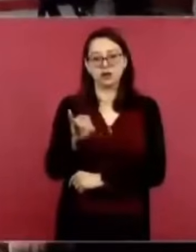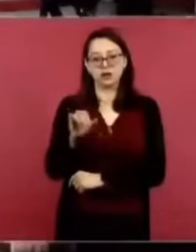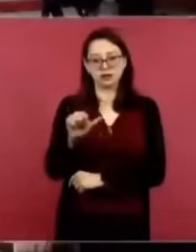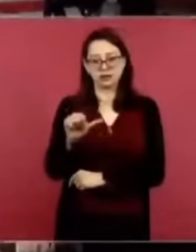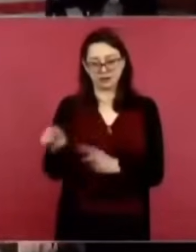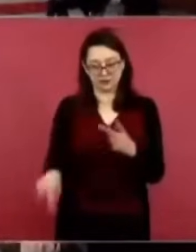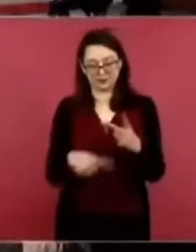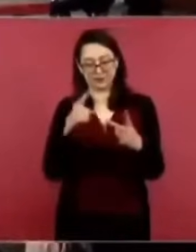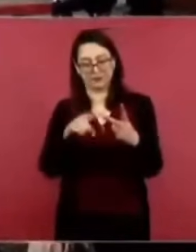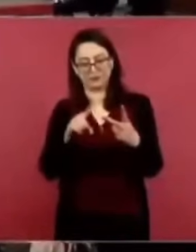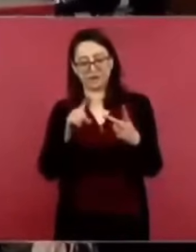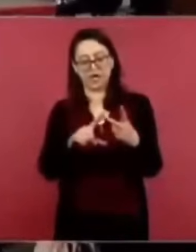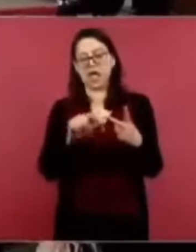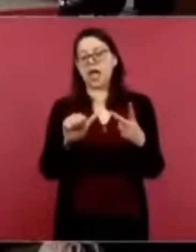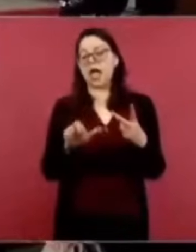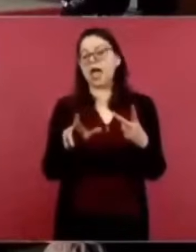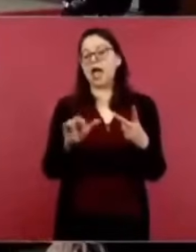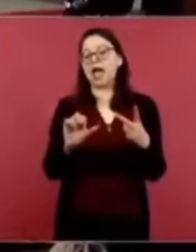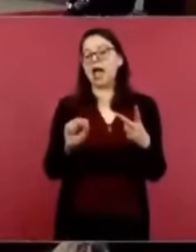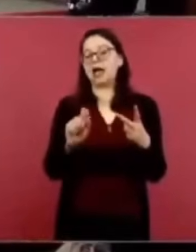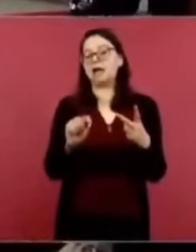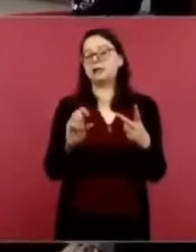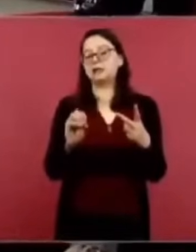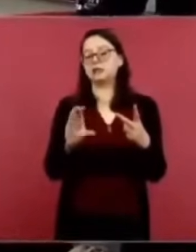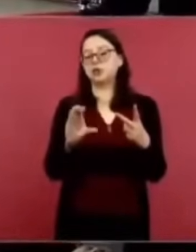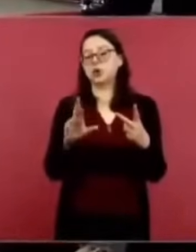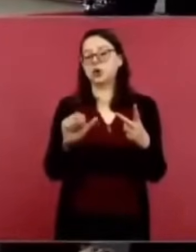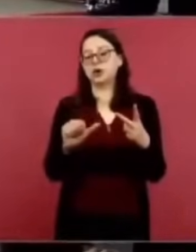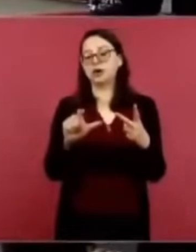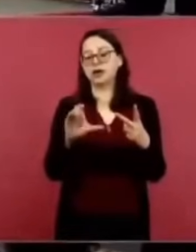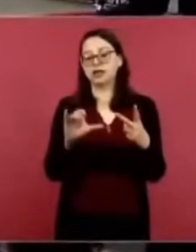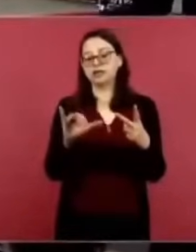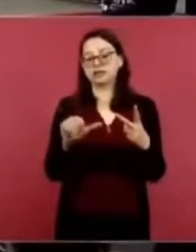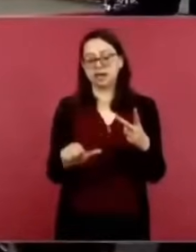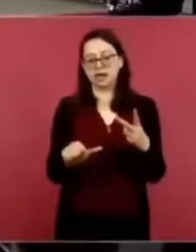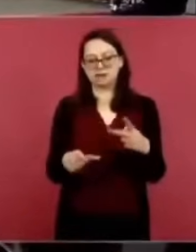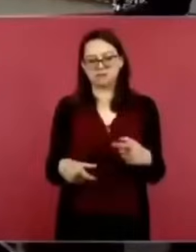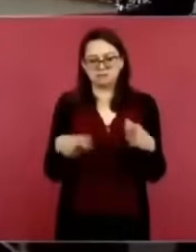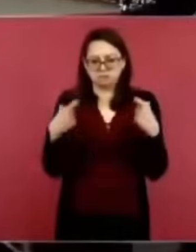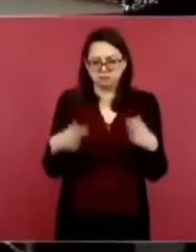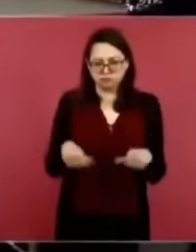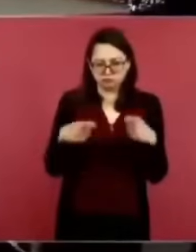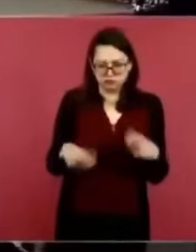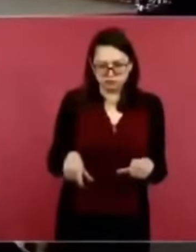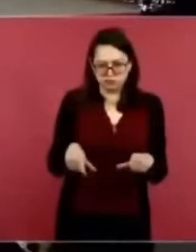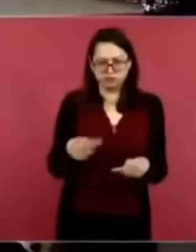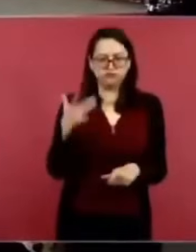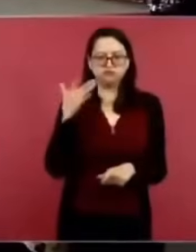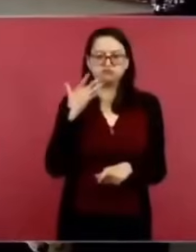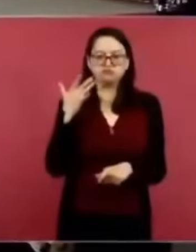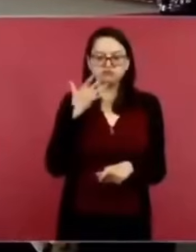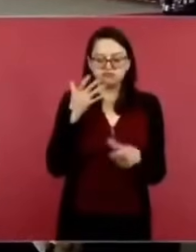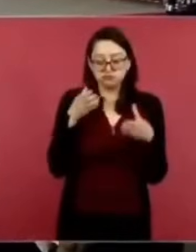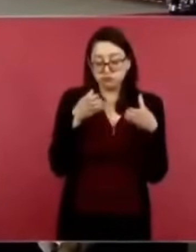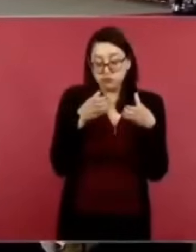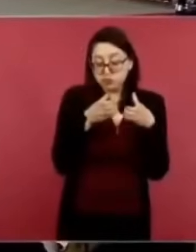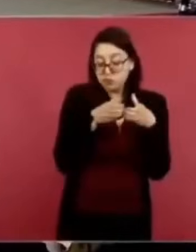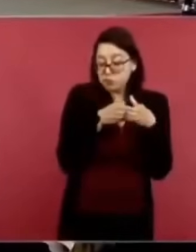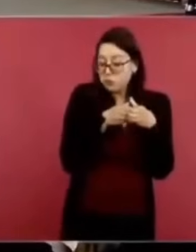Aristocracia es la forma en que algunos hombres gobiernan, o sea, también una élite.